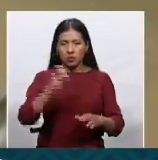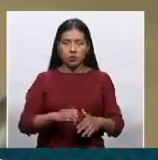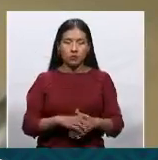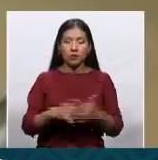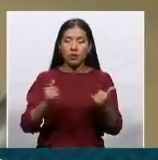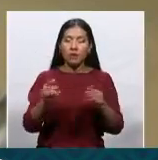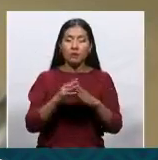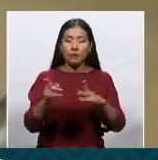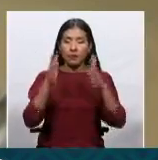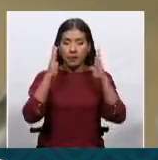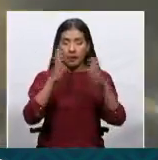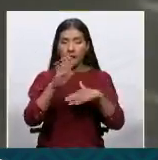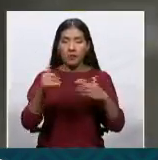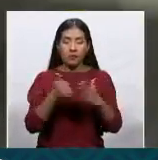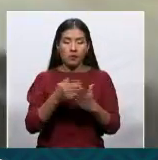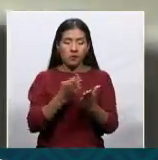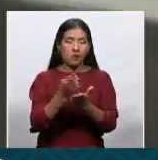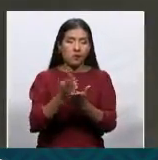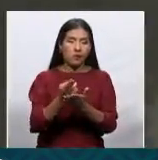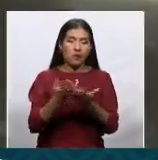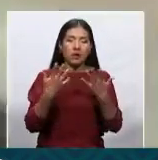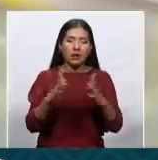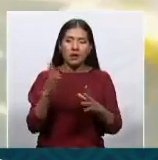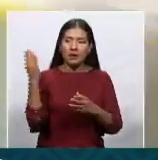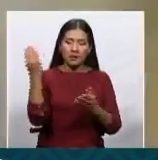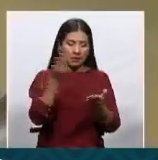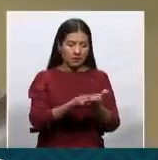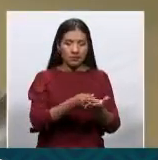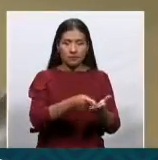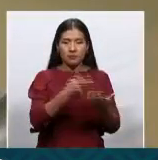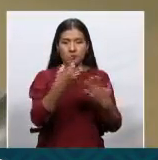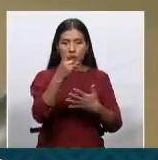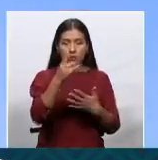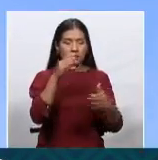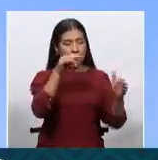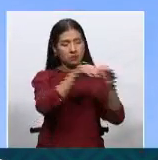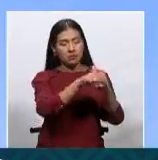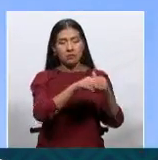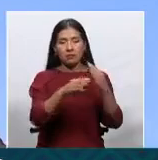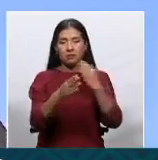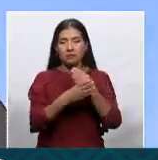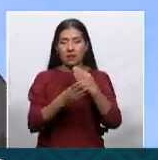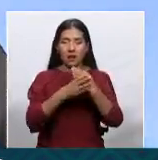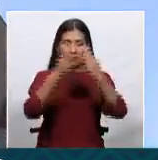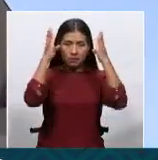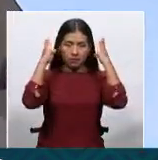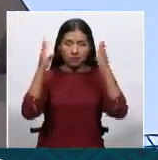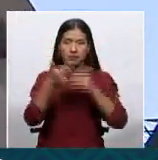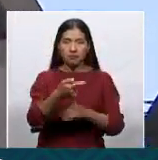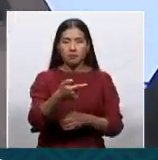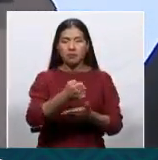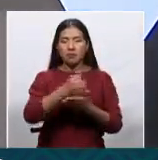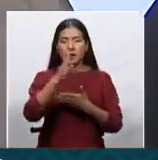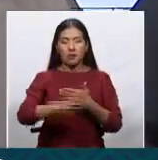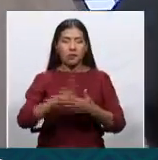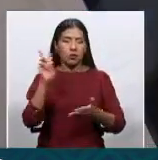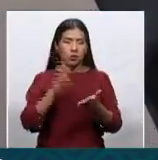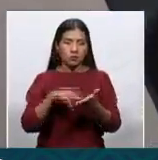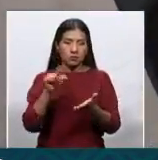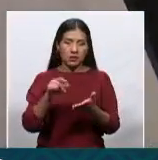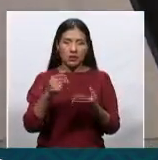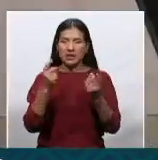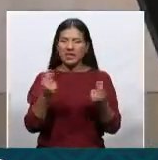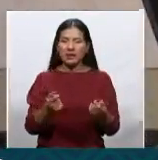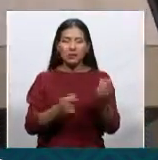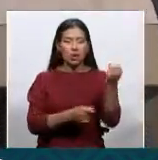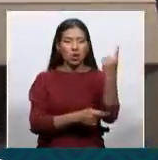más llamativo fue que los recursos ya estaban en Bolivia, en las cuentas del Banco Central el 21 de abril del 2020, solo 11